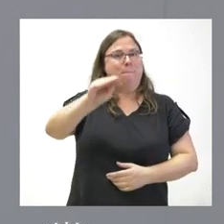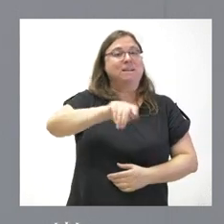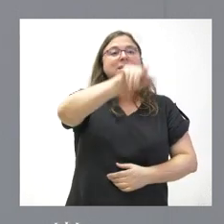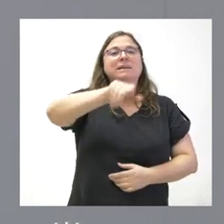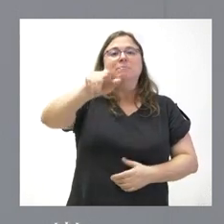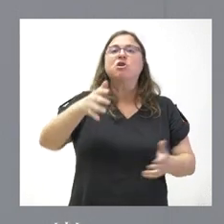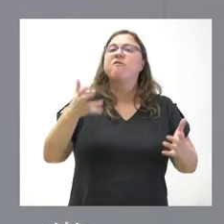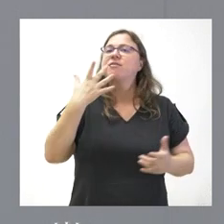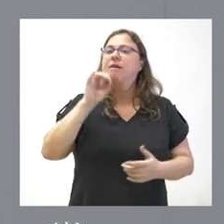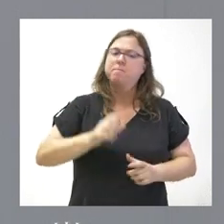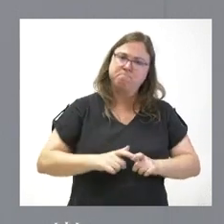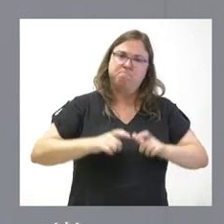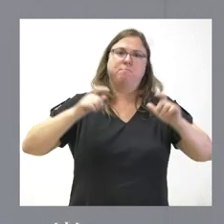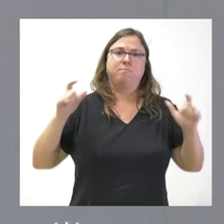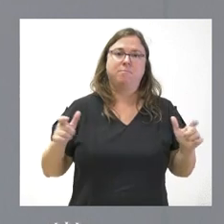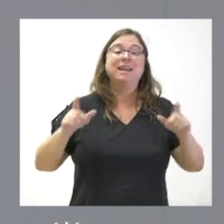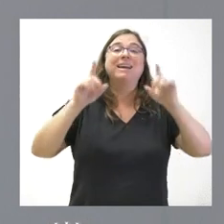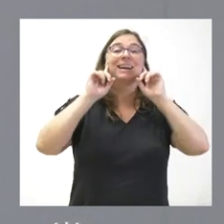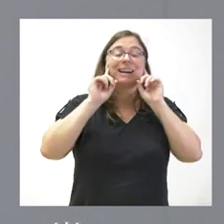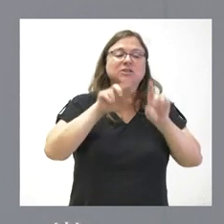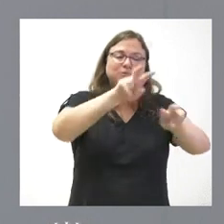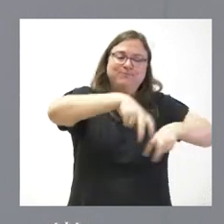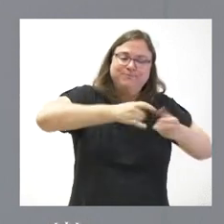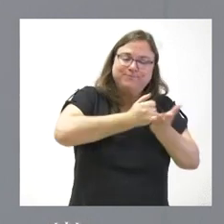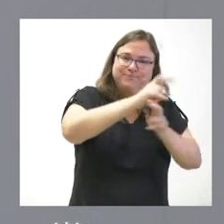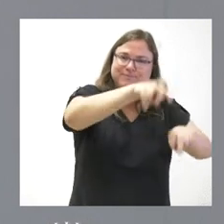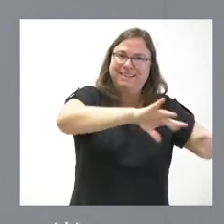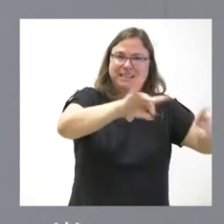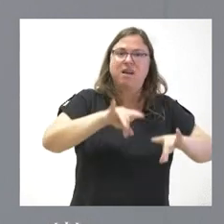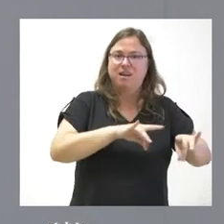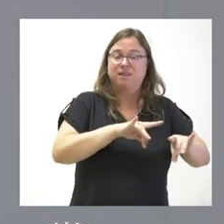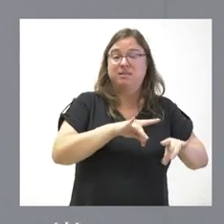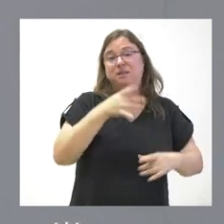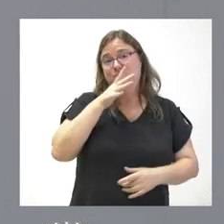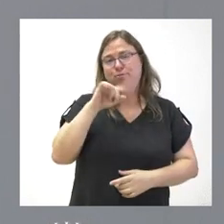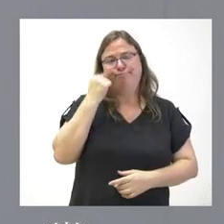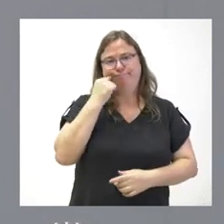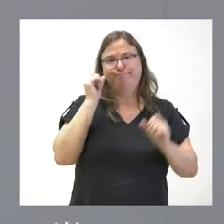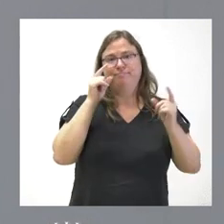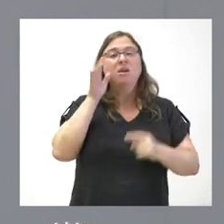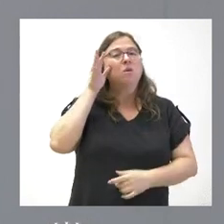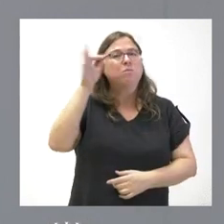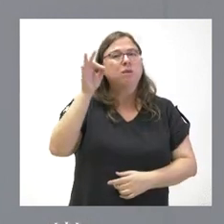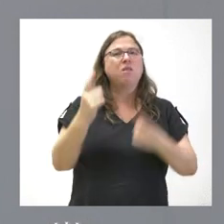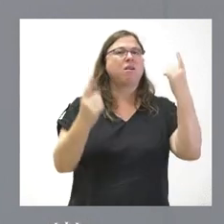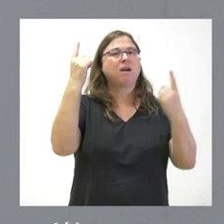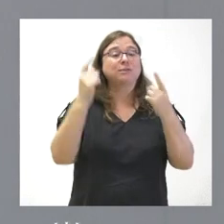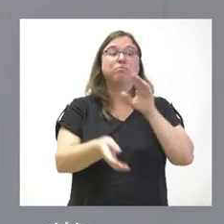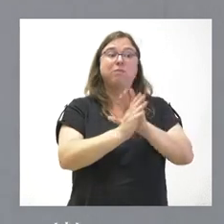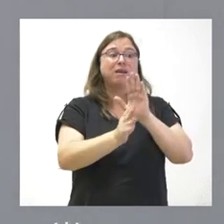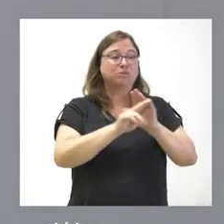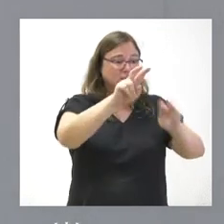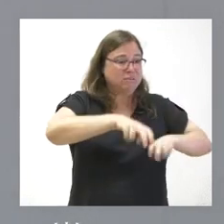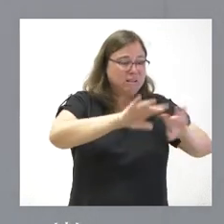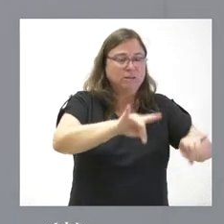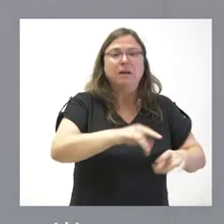beneficiaros en el caso de las explotaciones agrarias que advertimos en el mundo rural que existen terminados casos para dar continuidad a esa explotación agraria